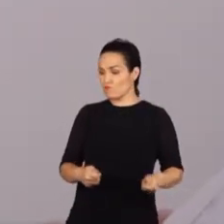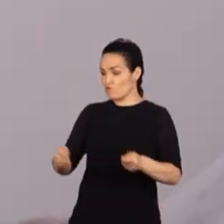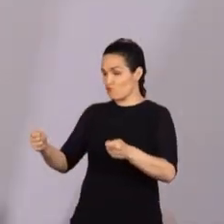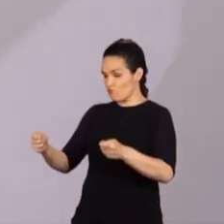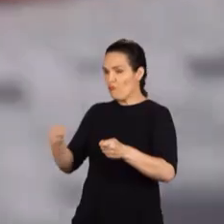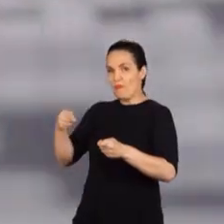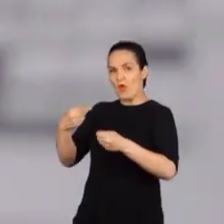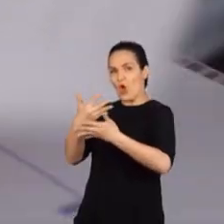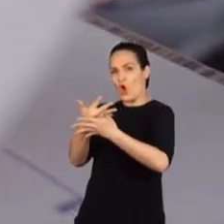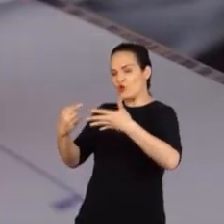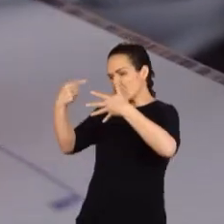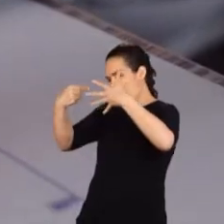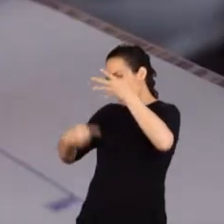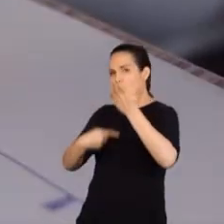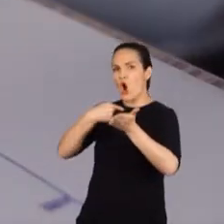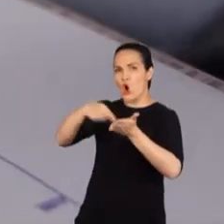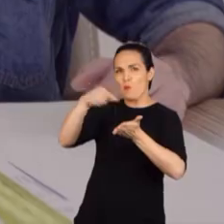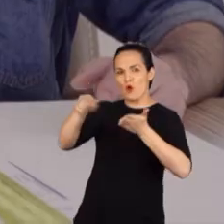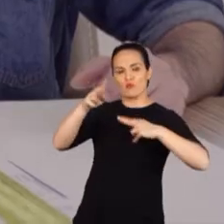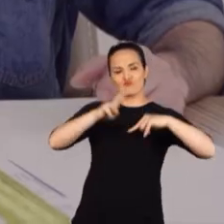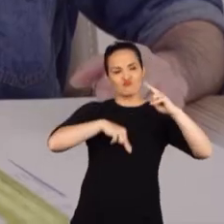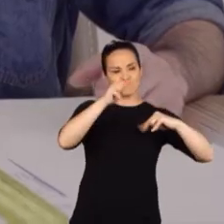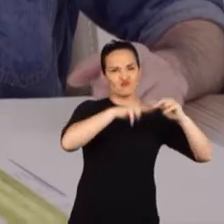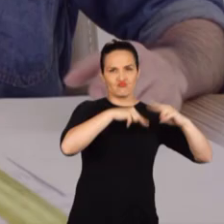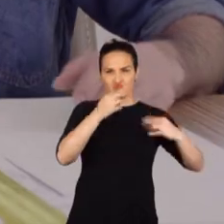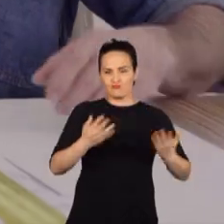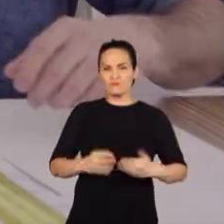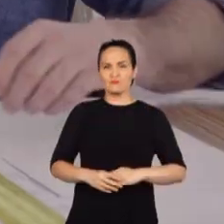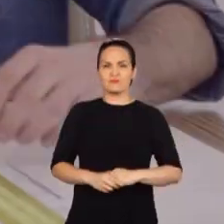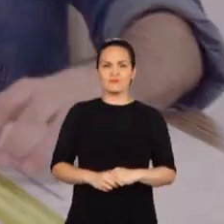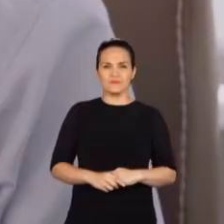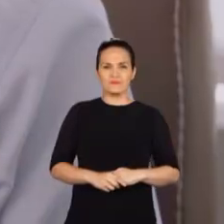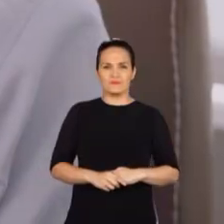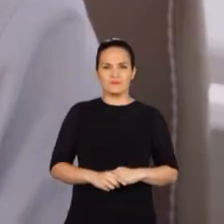Listo. Estos son los materiales con los que vamos a trabajar.